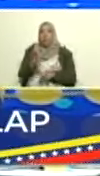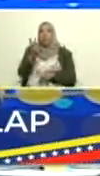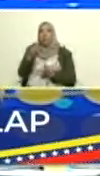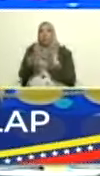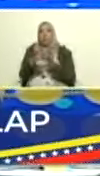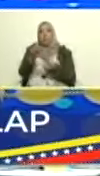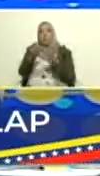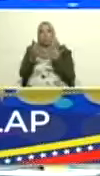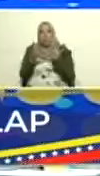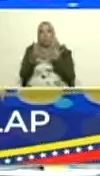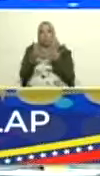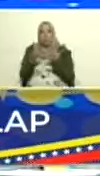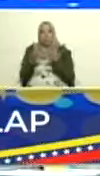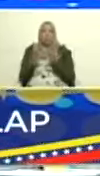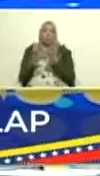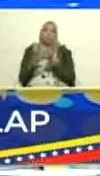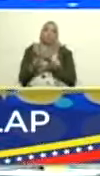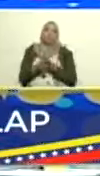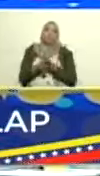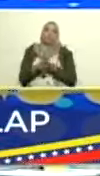2018,